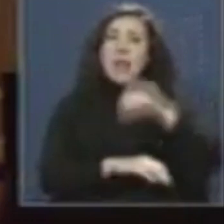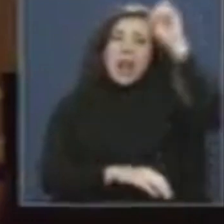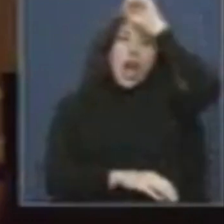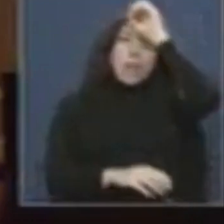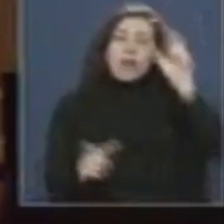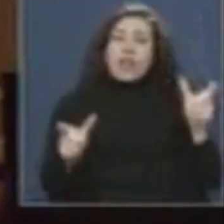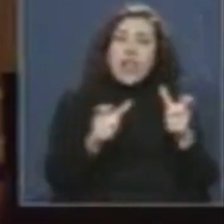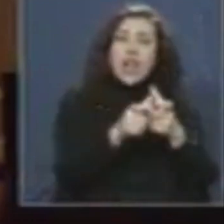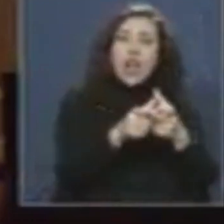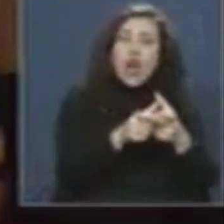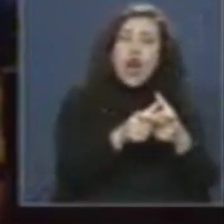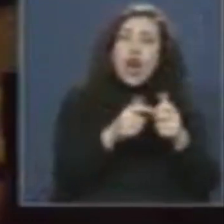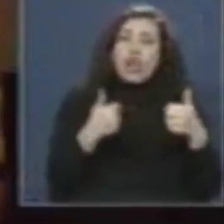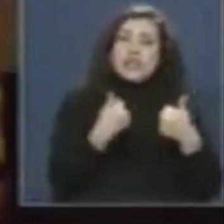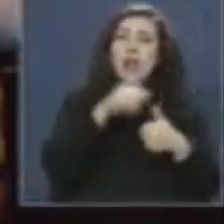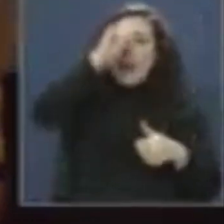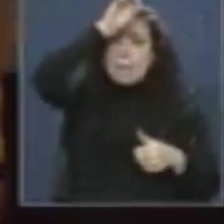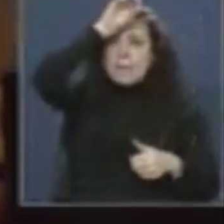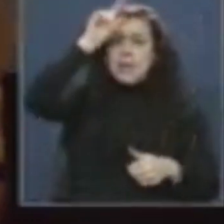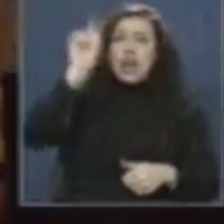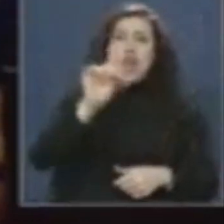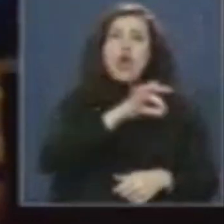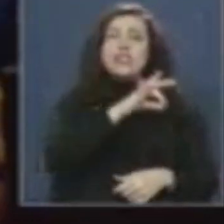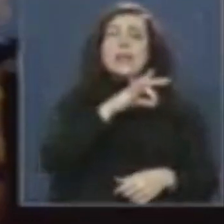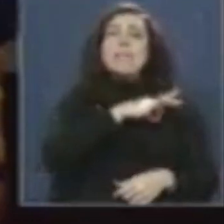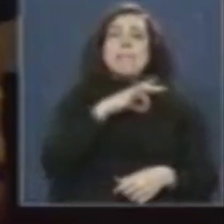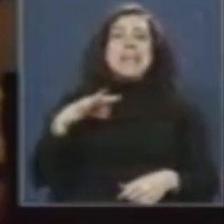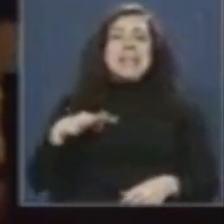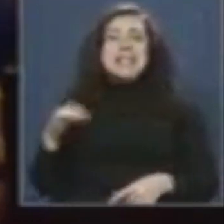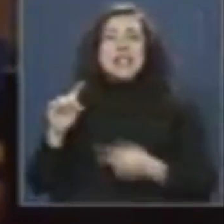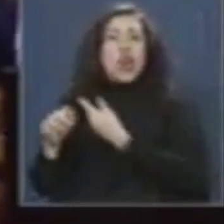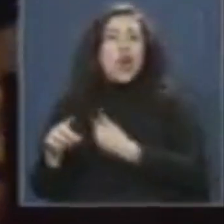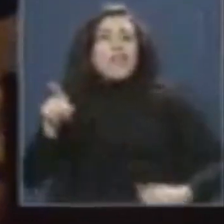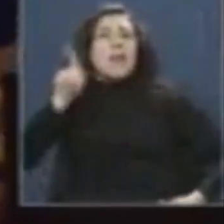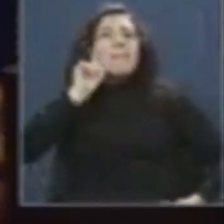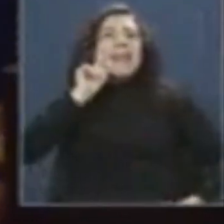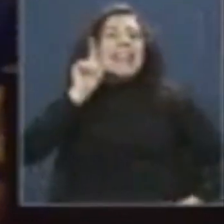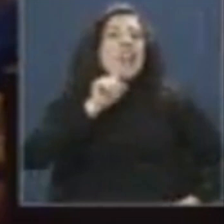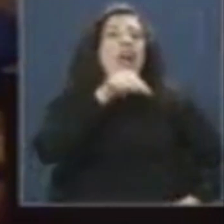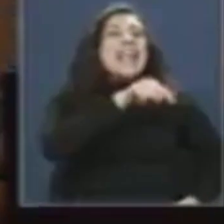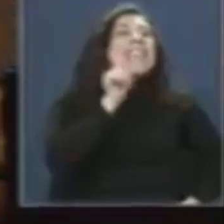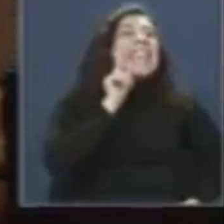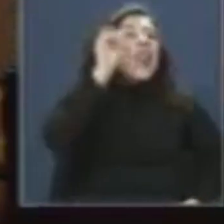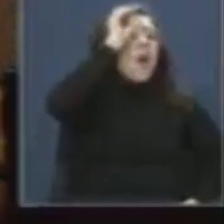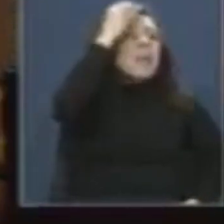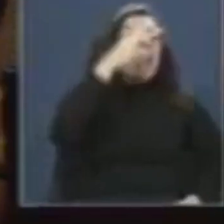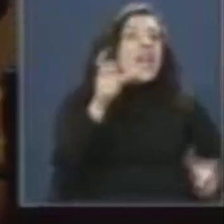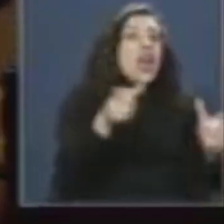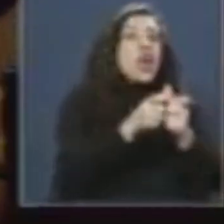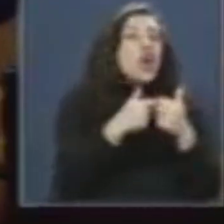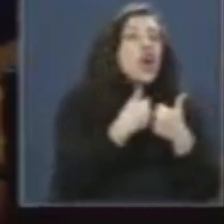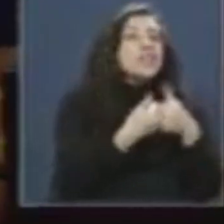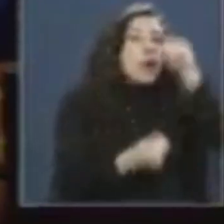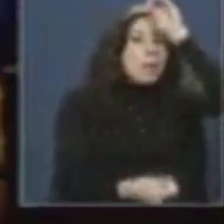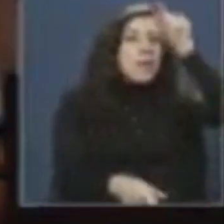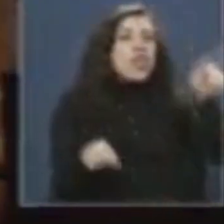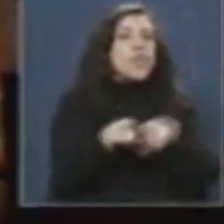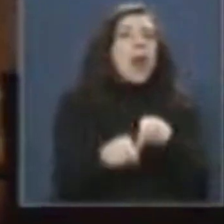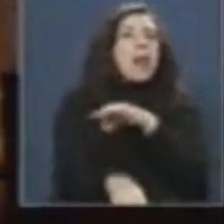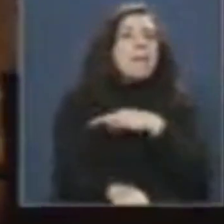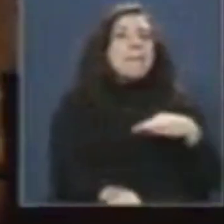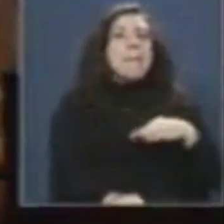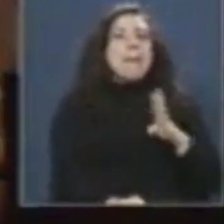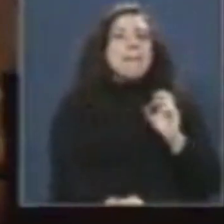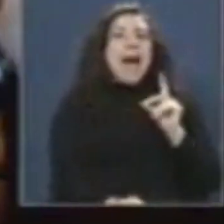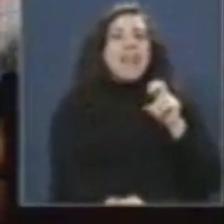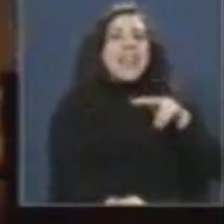Minero. No lo es. No es la posición de la ministra, ni del gobierno. No, eso es mentira. Es la posición del Consejo Minero, señores. Lo fue también con el ministro Badenier,